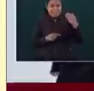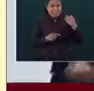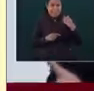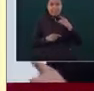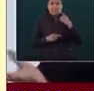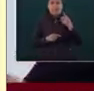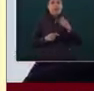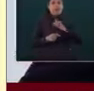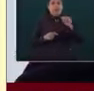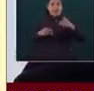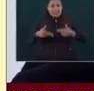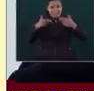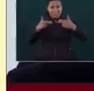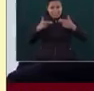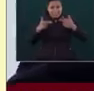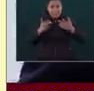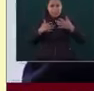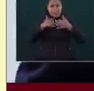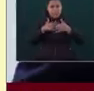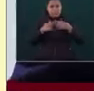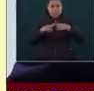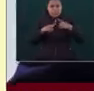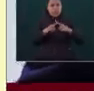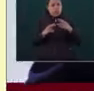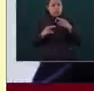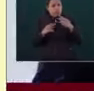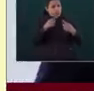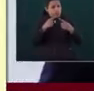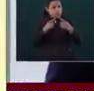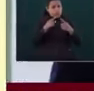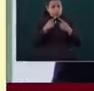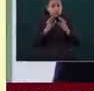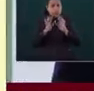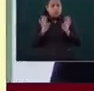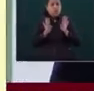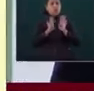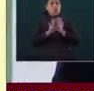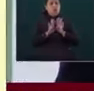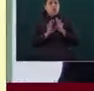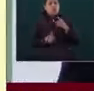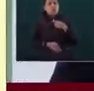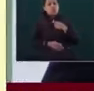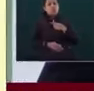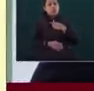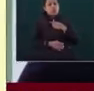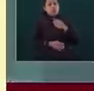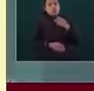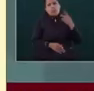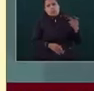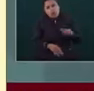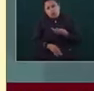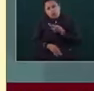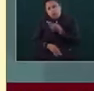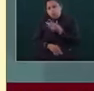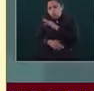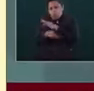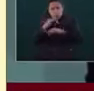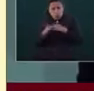Es que es cosa de preguntarles a todos, como lo hizo